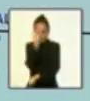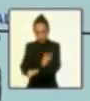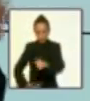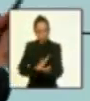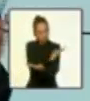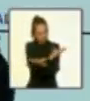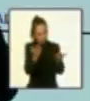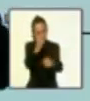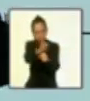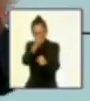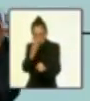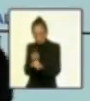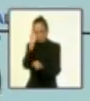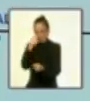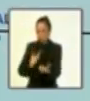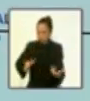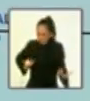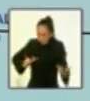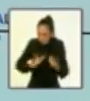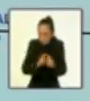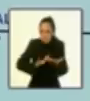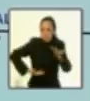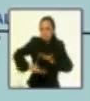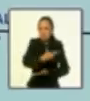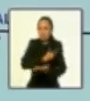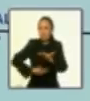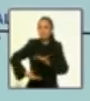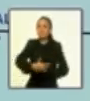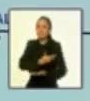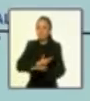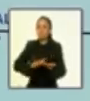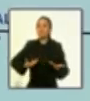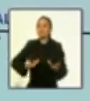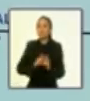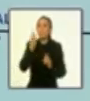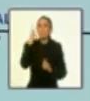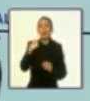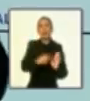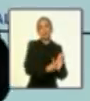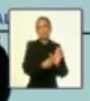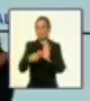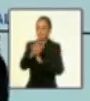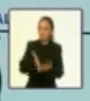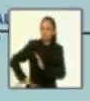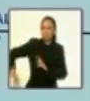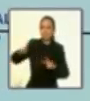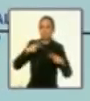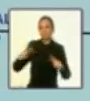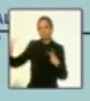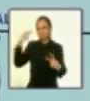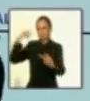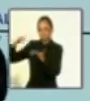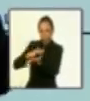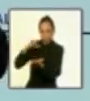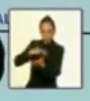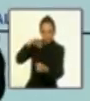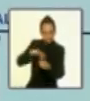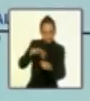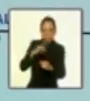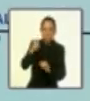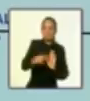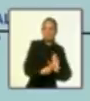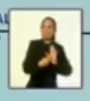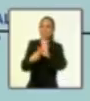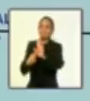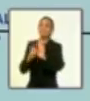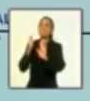perdió porque tampoco su campaña de ella ha sido muy atractiva. Evidentemente se monta en